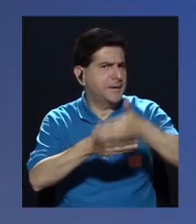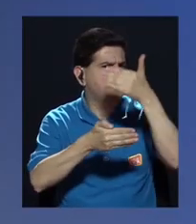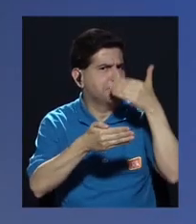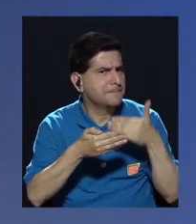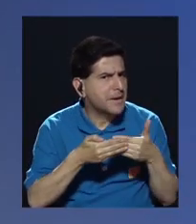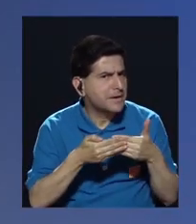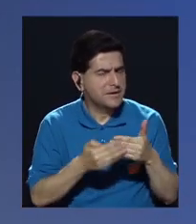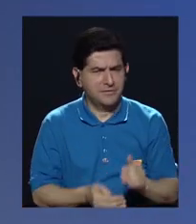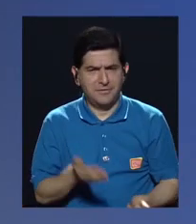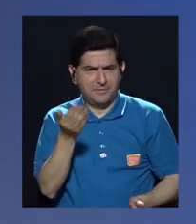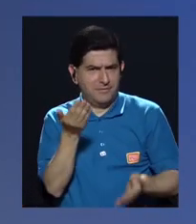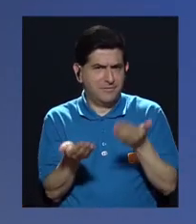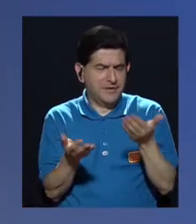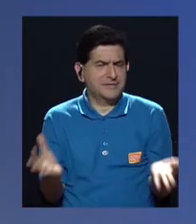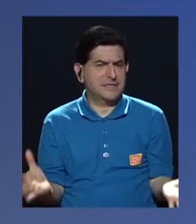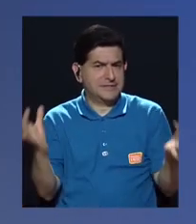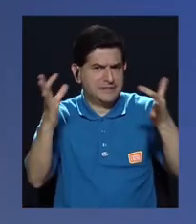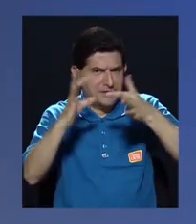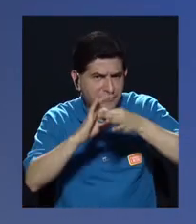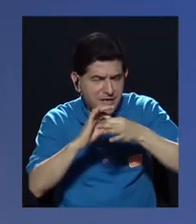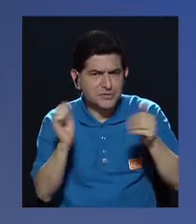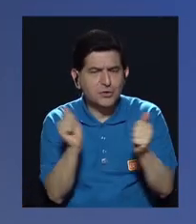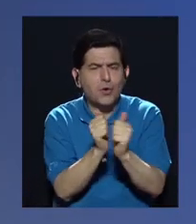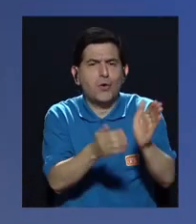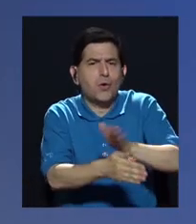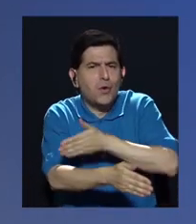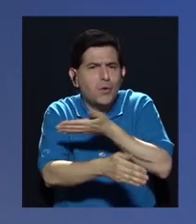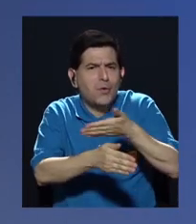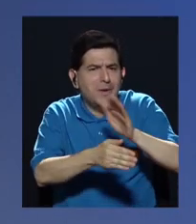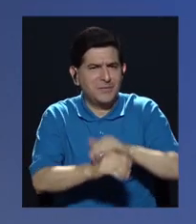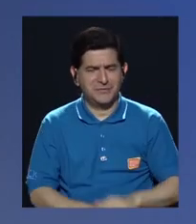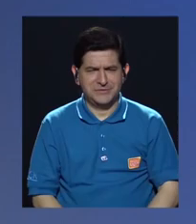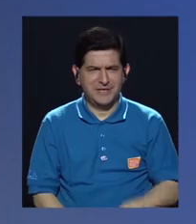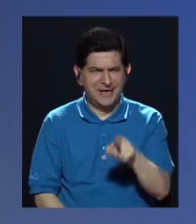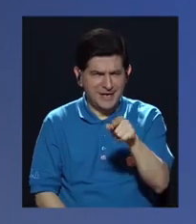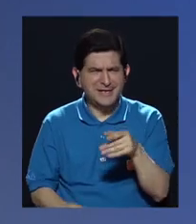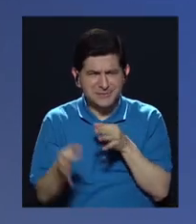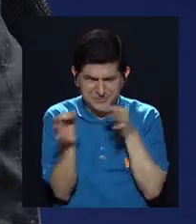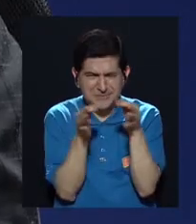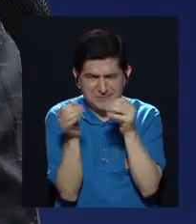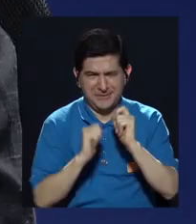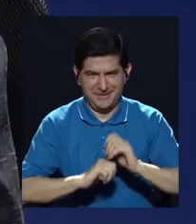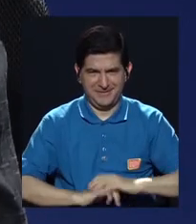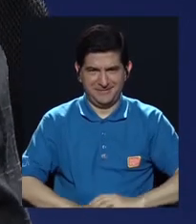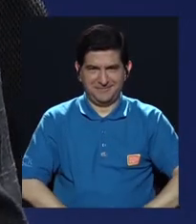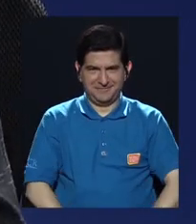previa que está relacionada hasta con la música. Cuénteme eso.